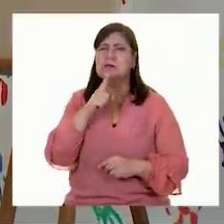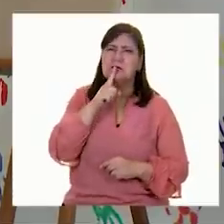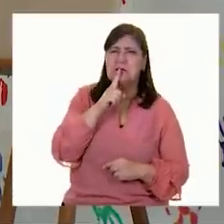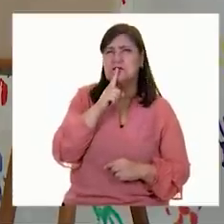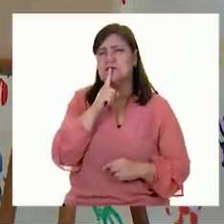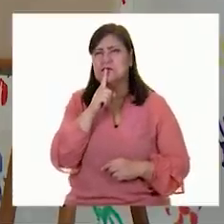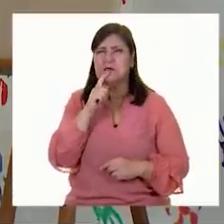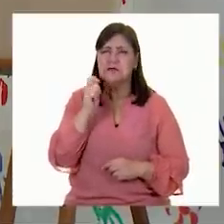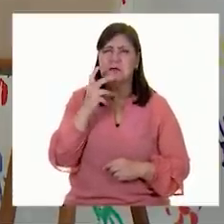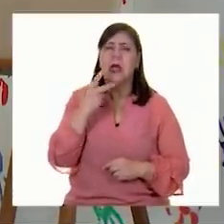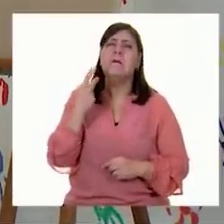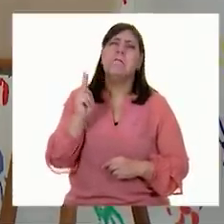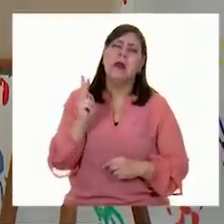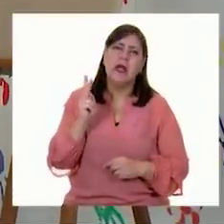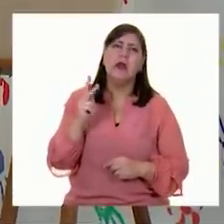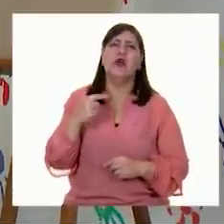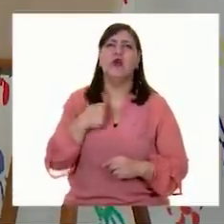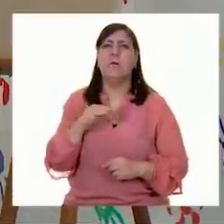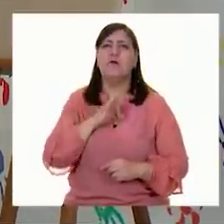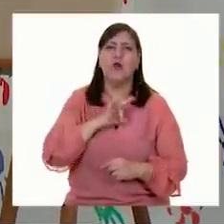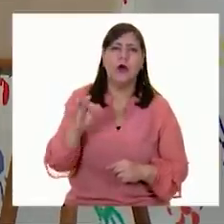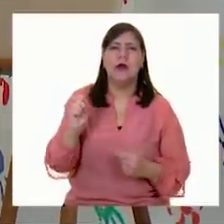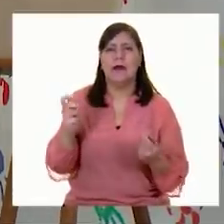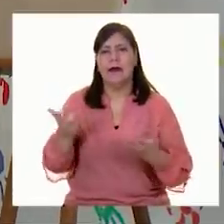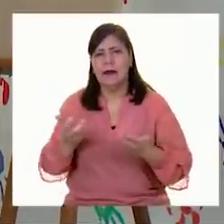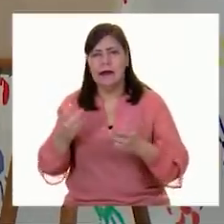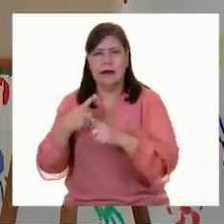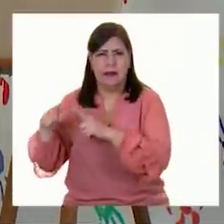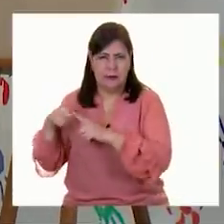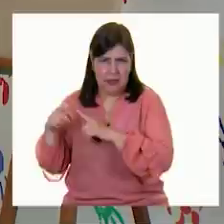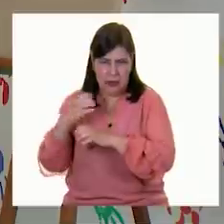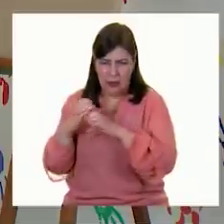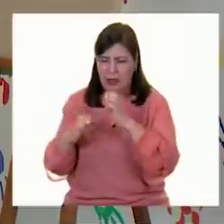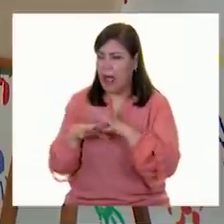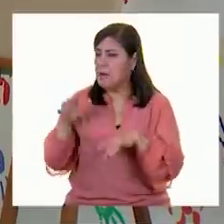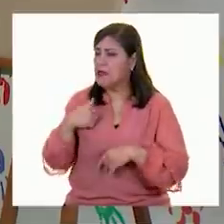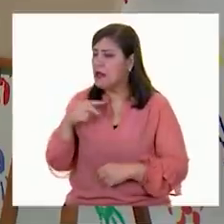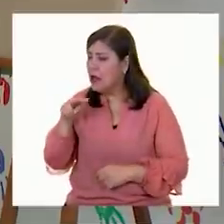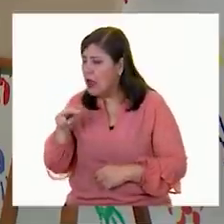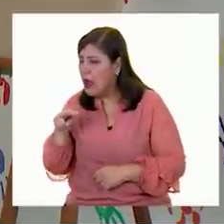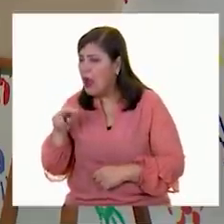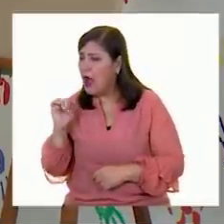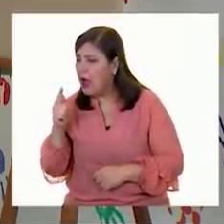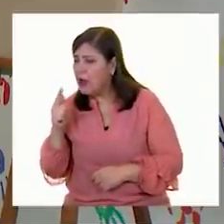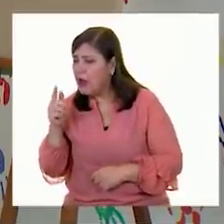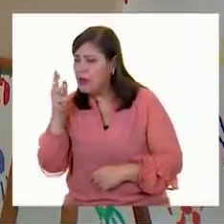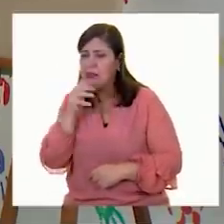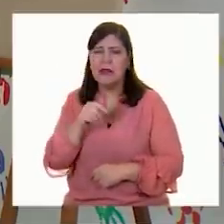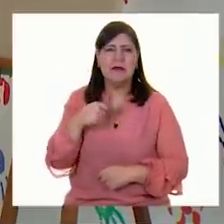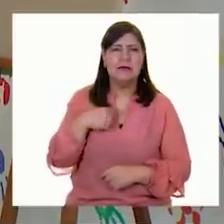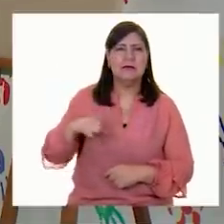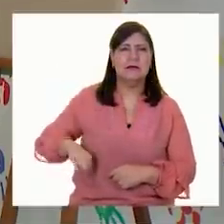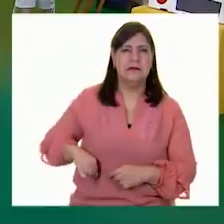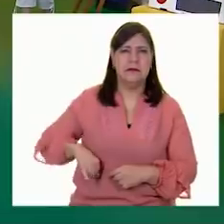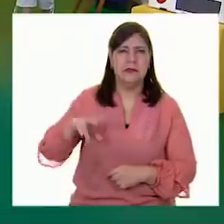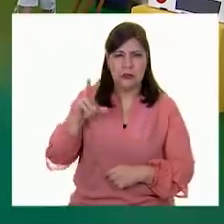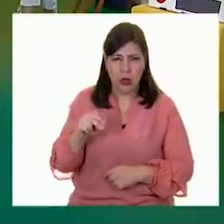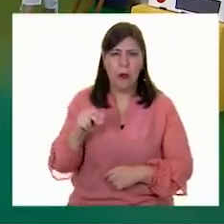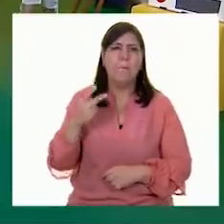las actividades que más te gustan. En el desaliento, pierdes el interés por algo, ya no quieres llevarlo a